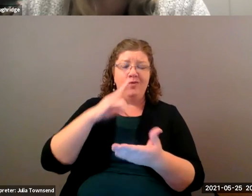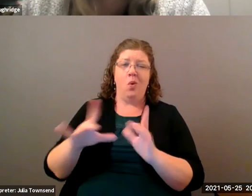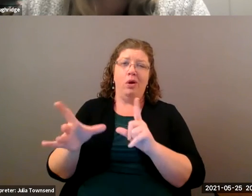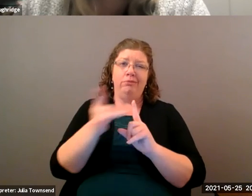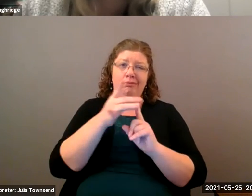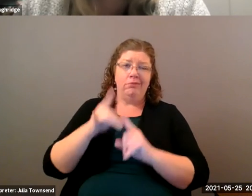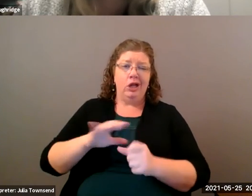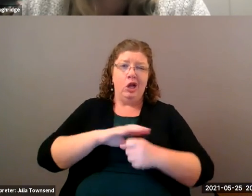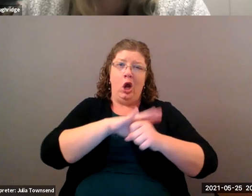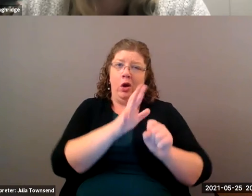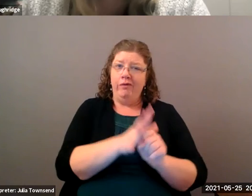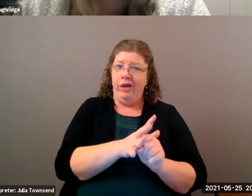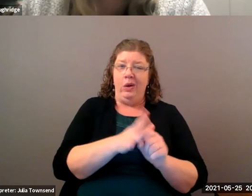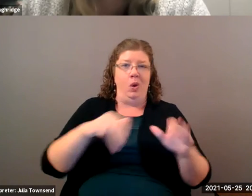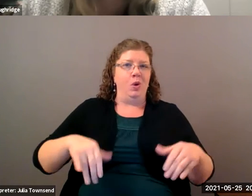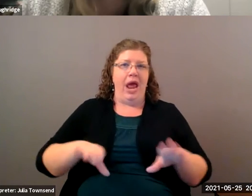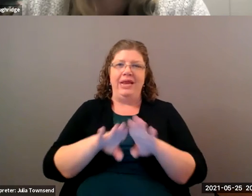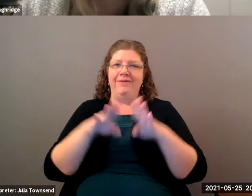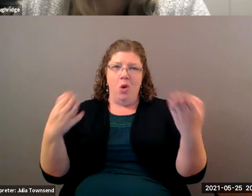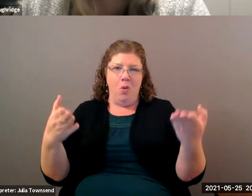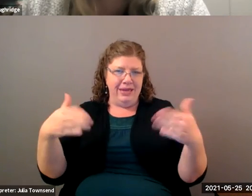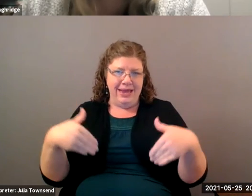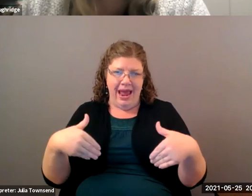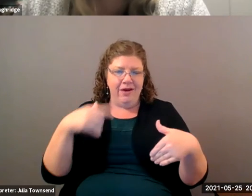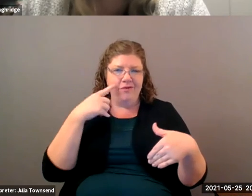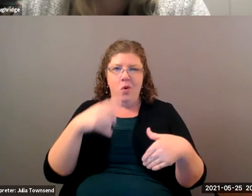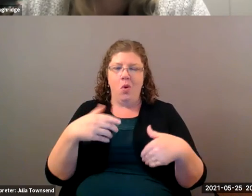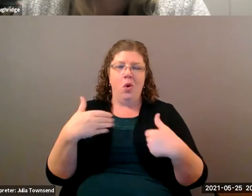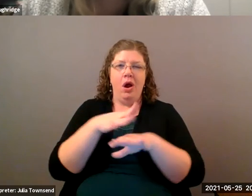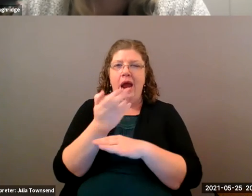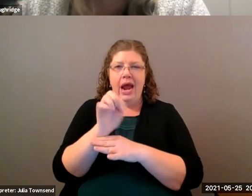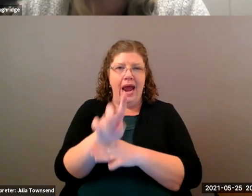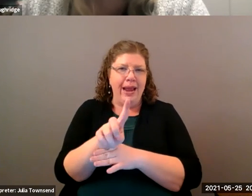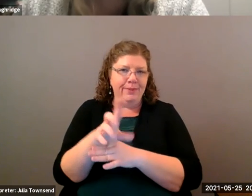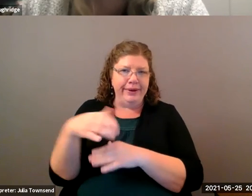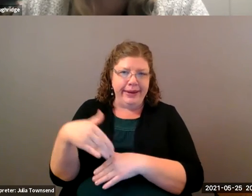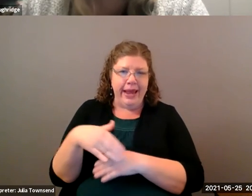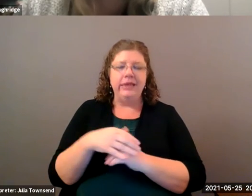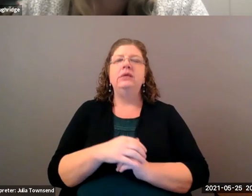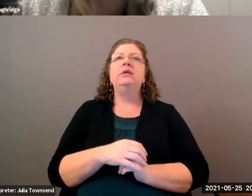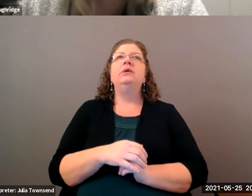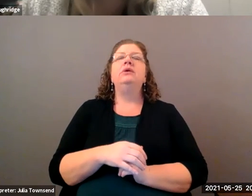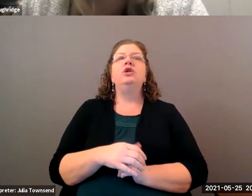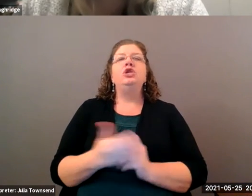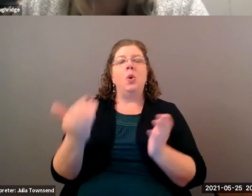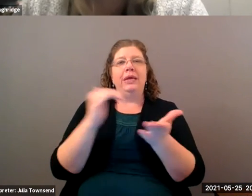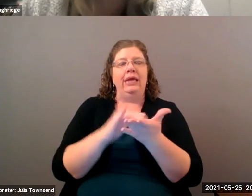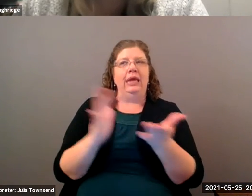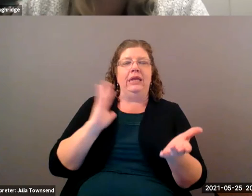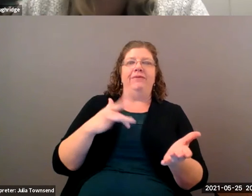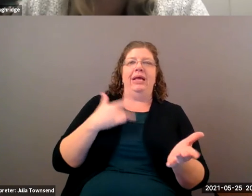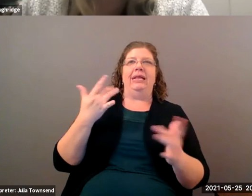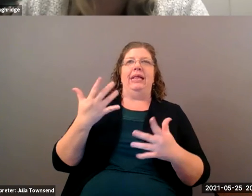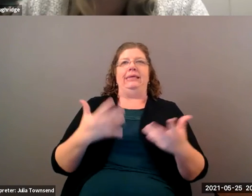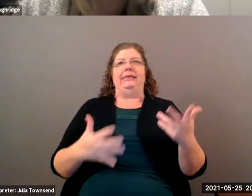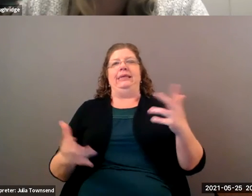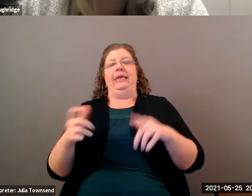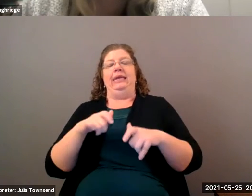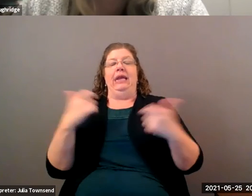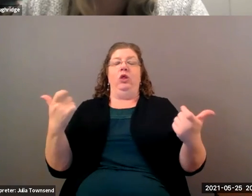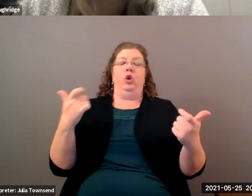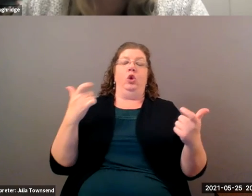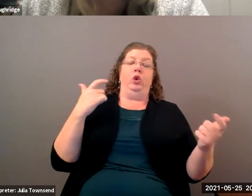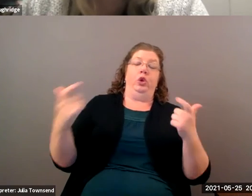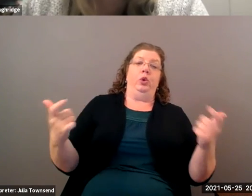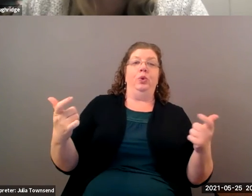porque los números estaban bastante mal con respecto a los números de COVID y ni siquiera habíamos abierto el